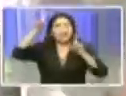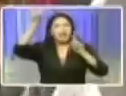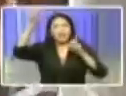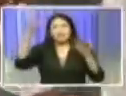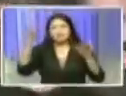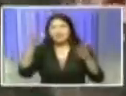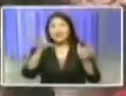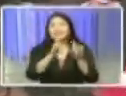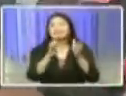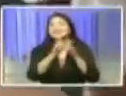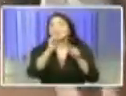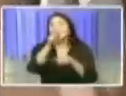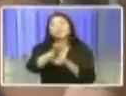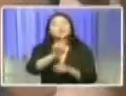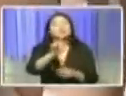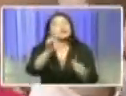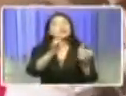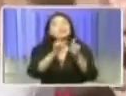Liceo.